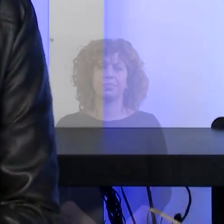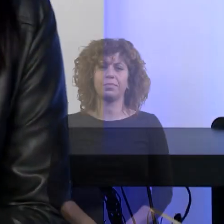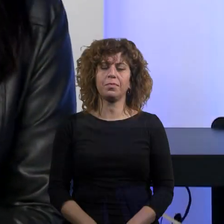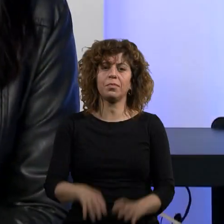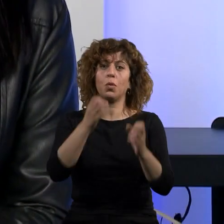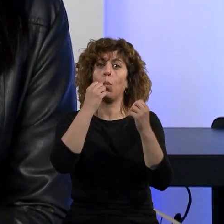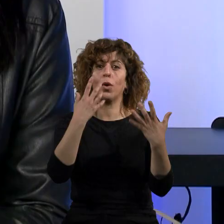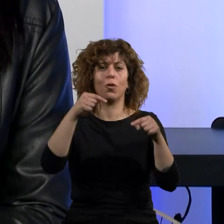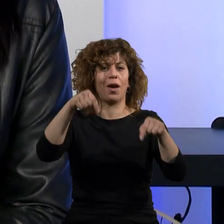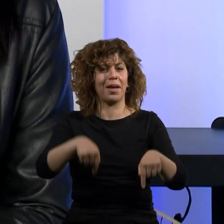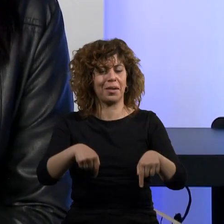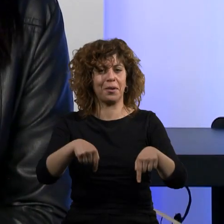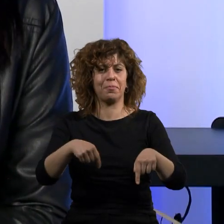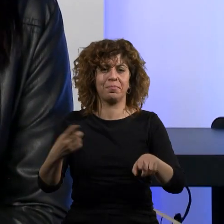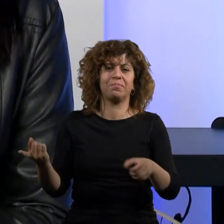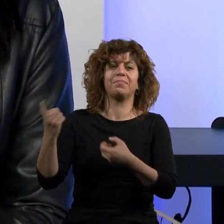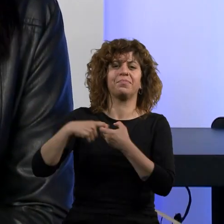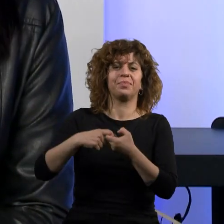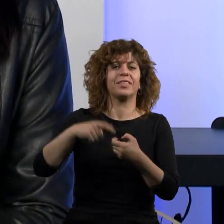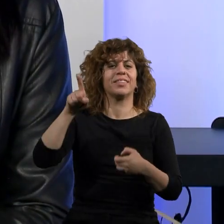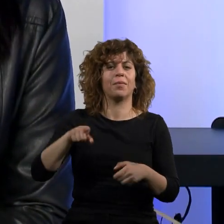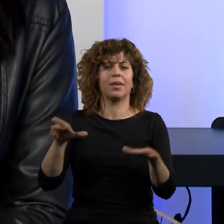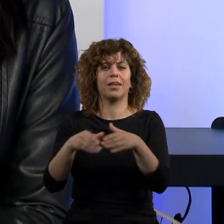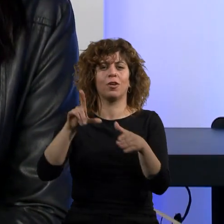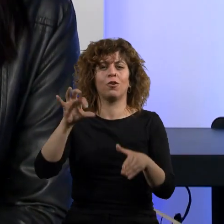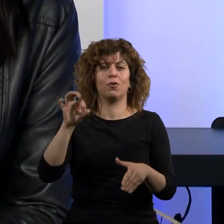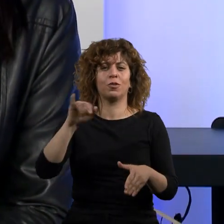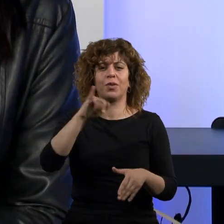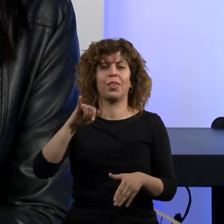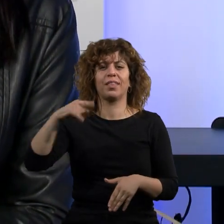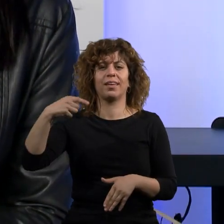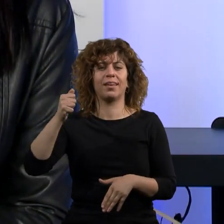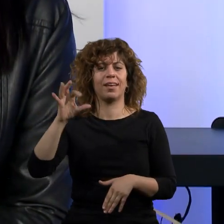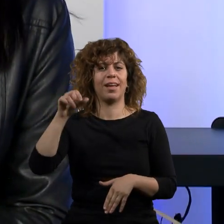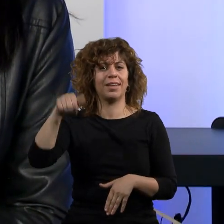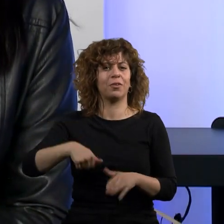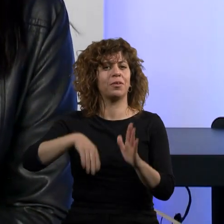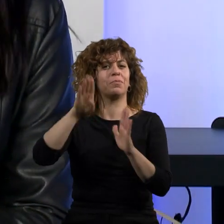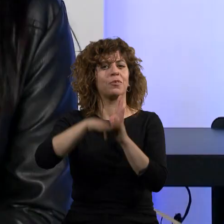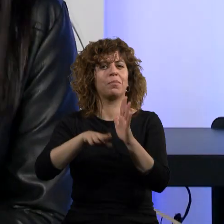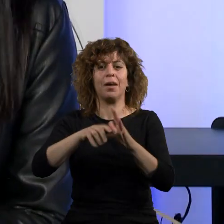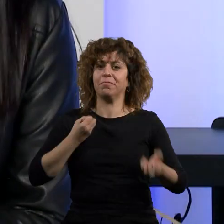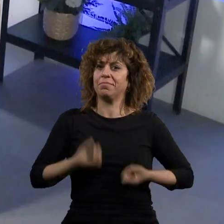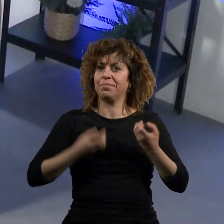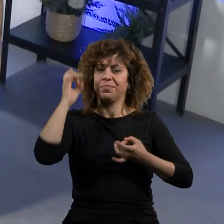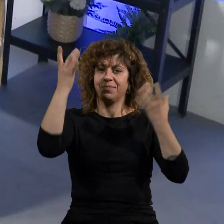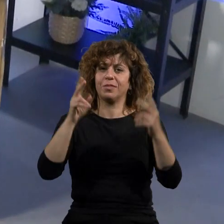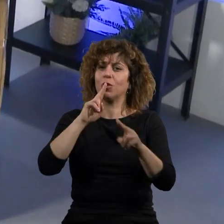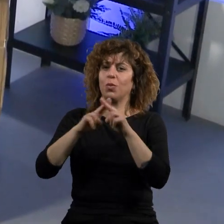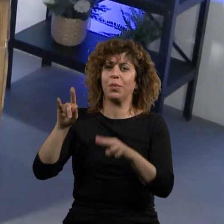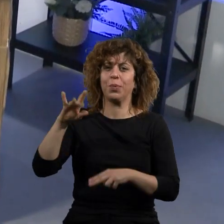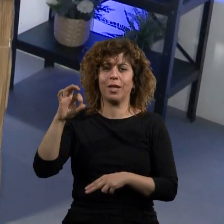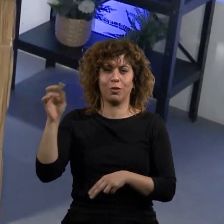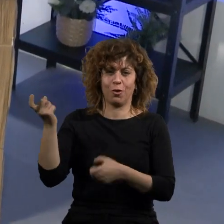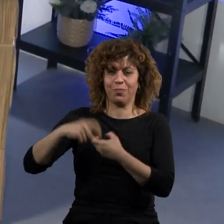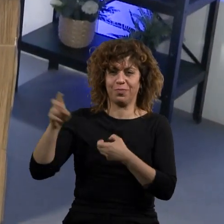Bueno, pues aquí hoy nos acompañan también los Cigalas y ha venido hoy a Impulso Creativo, pues Víctor Estrés. ¿Qué tal? ¿Cómo estás, Muy bien,